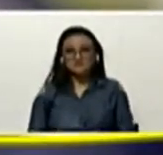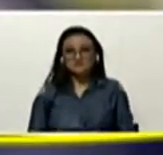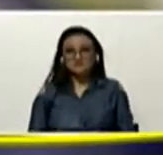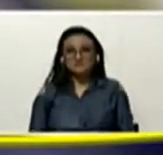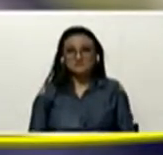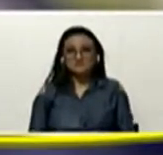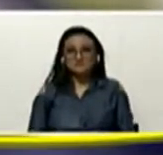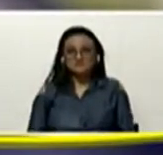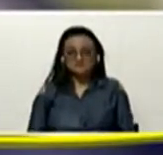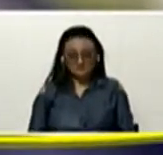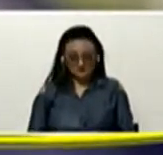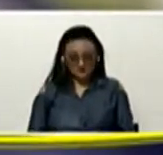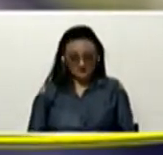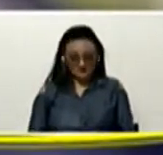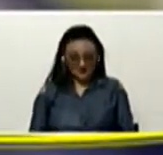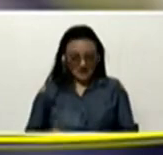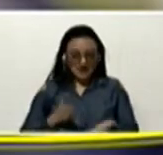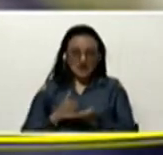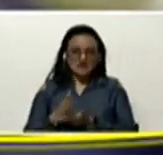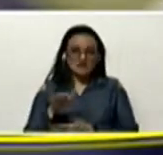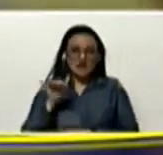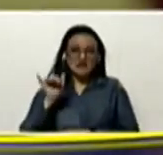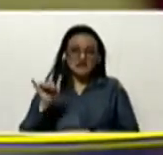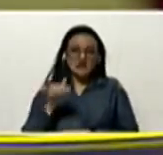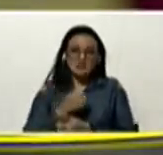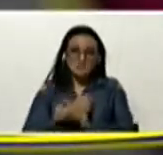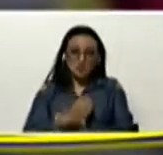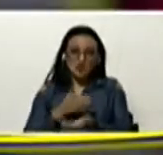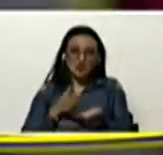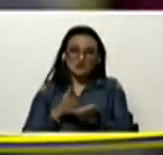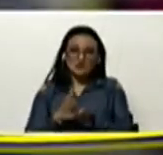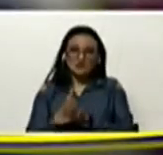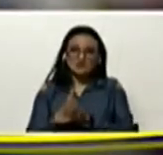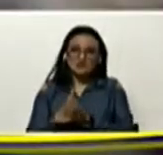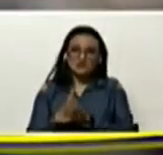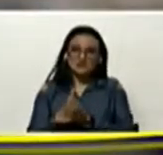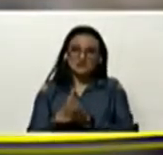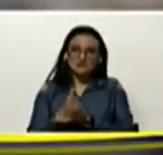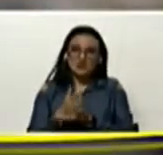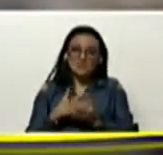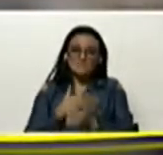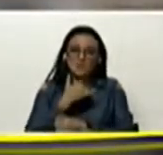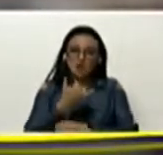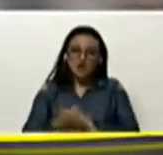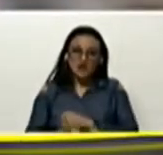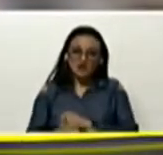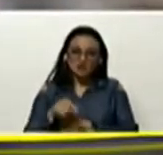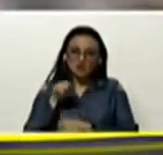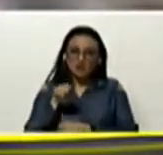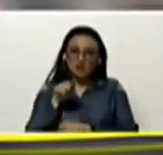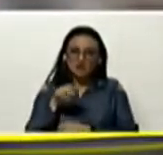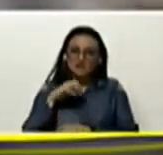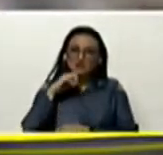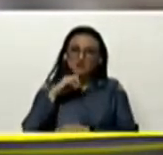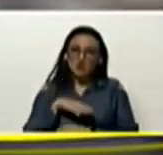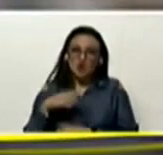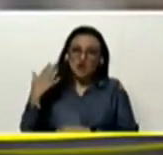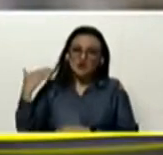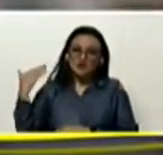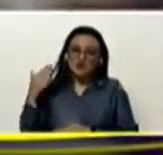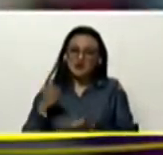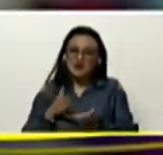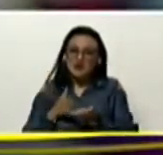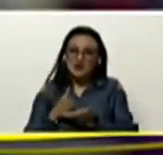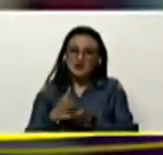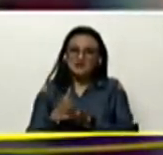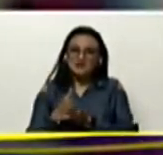la lealtad y el amor, la lealtad a un proyecto, a una historia, y la